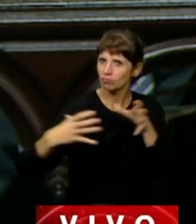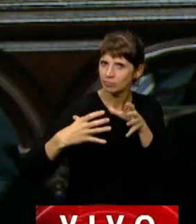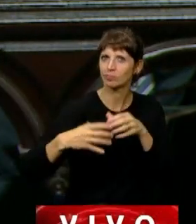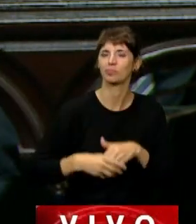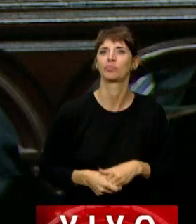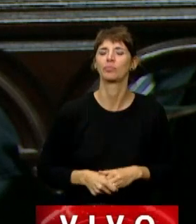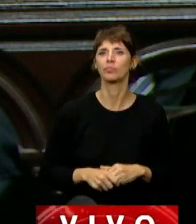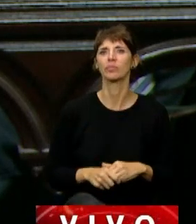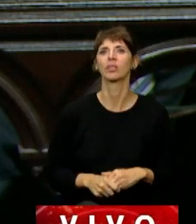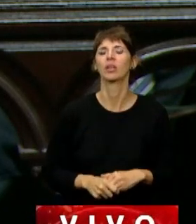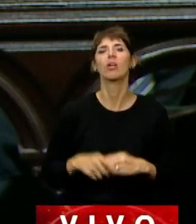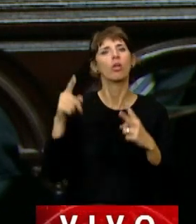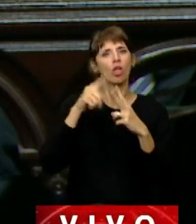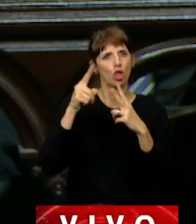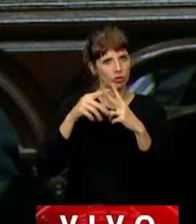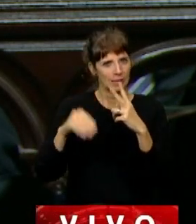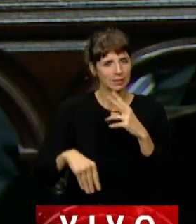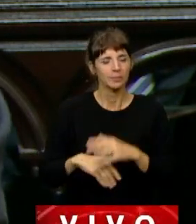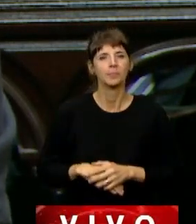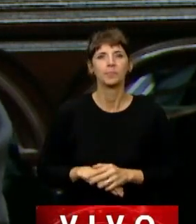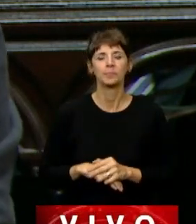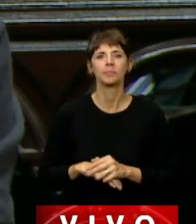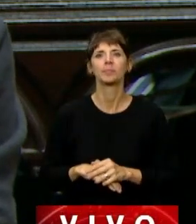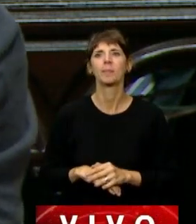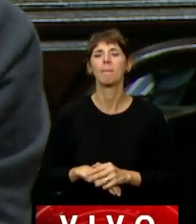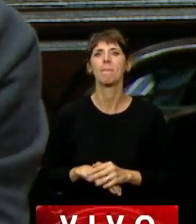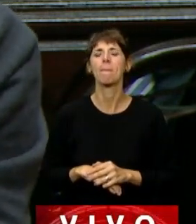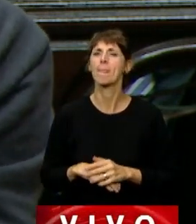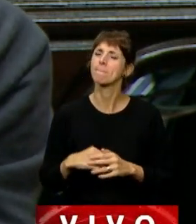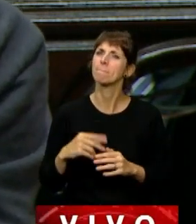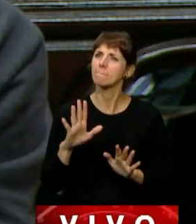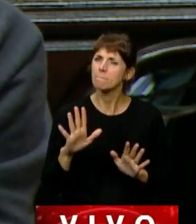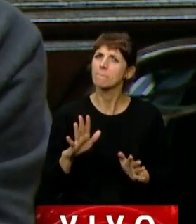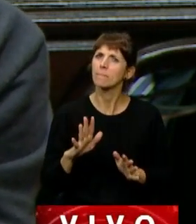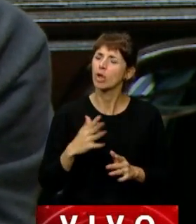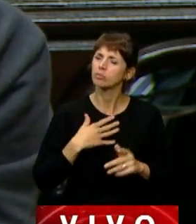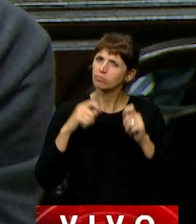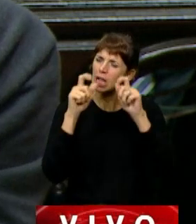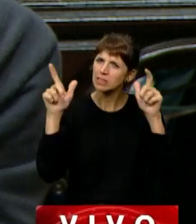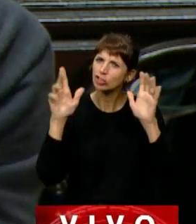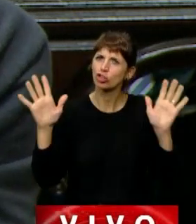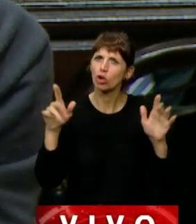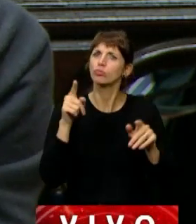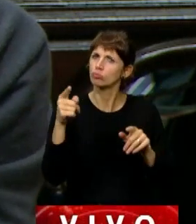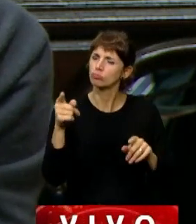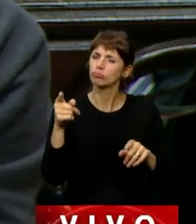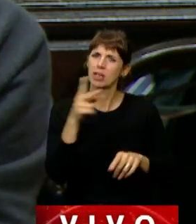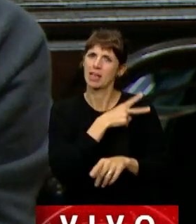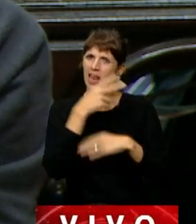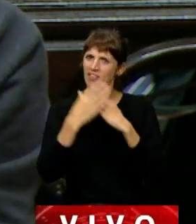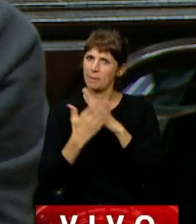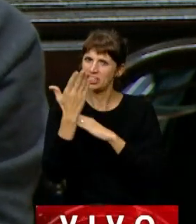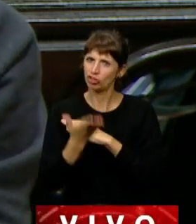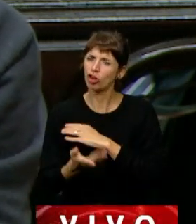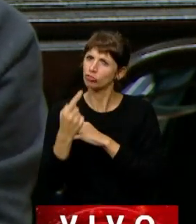colectivo. Y dos cositas más. Uno, me llamó la atención, usted lo dijo con mucha claridad, señor jefe de